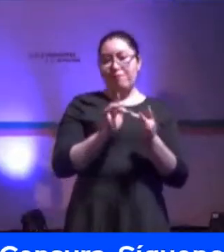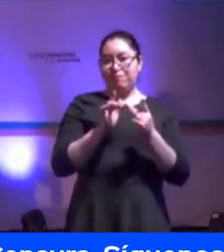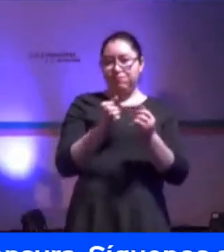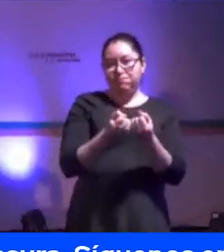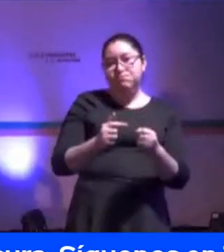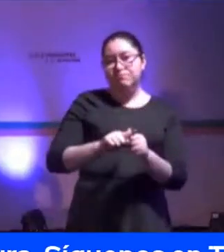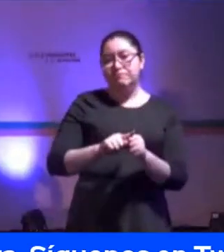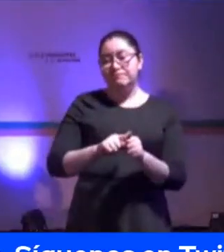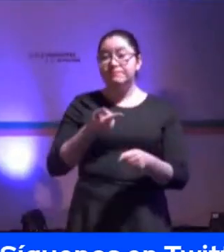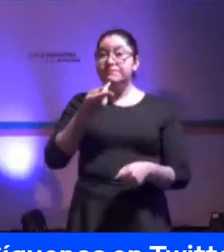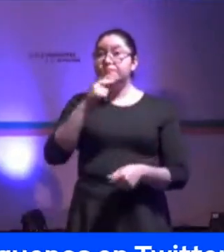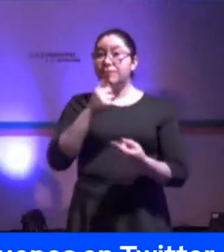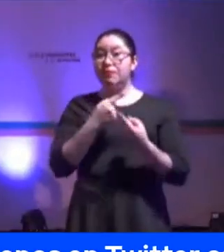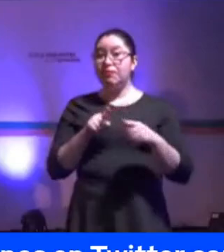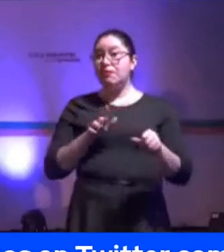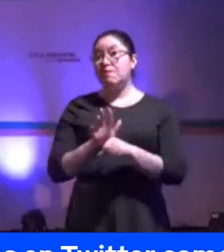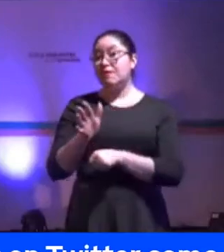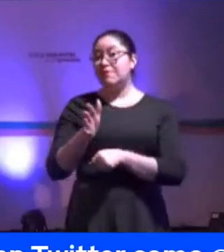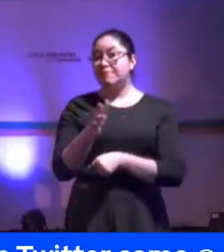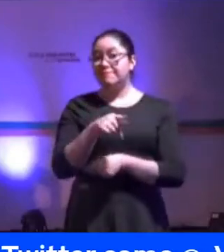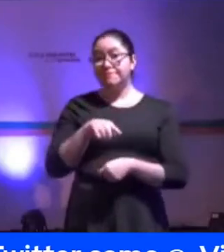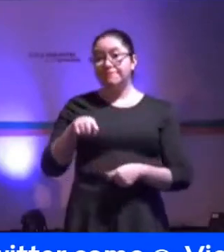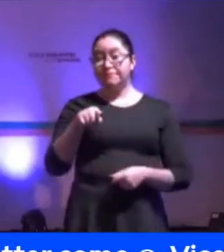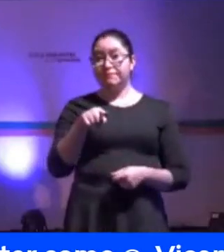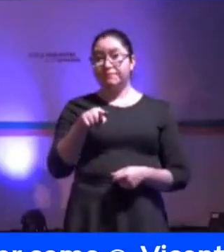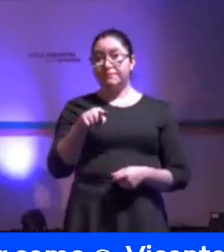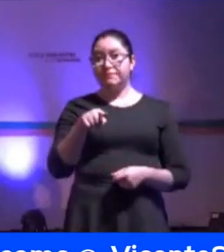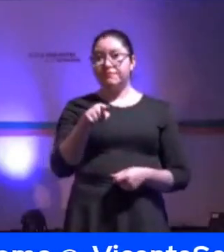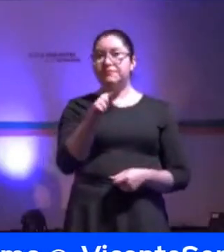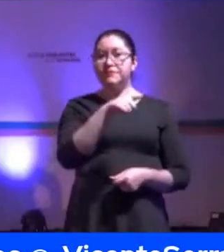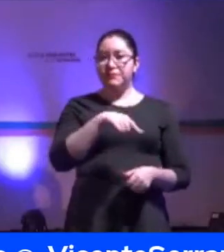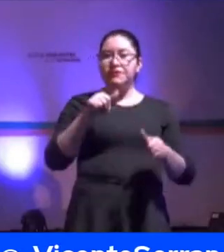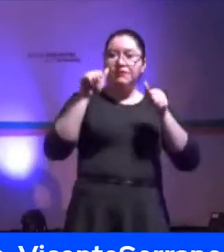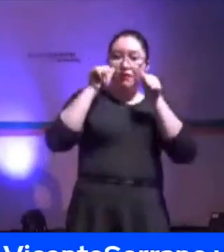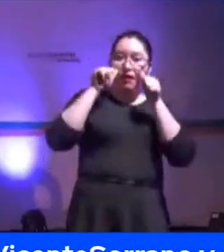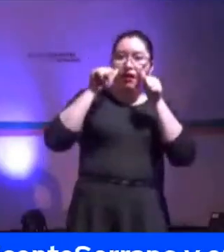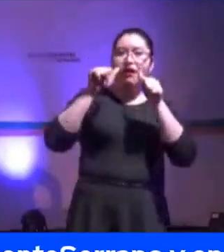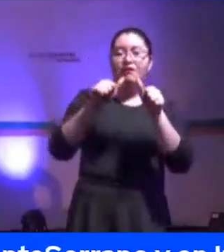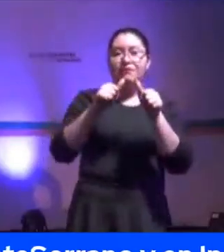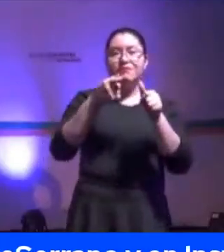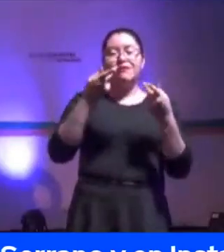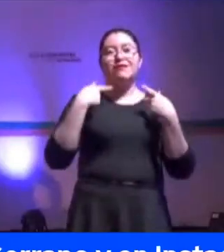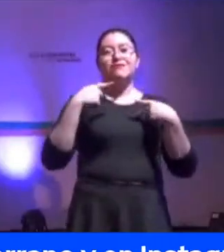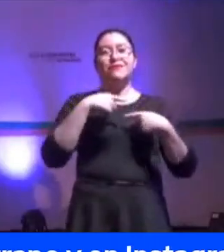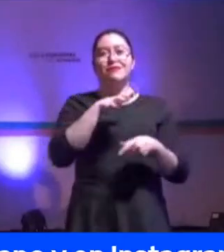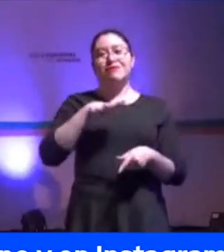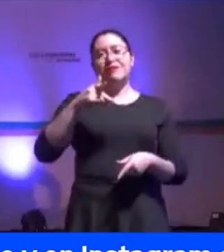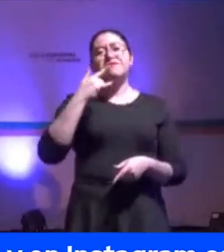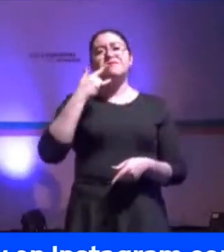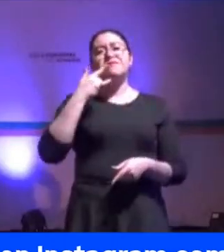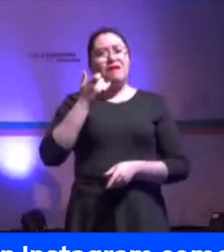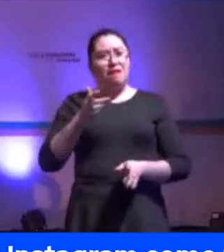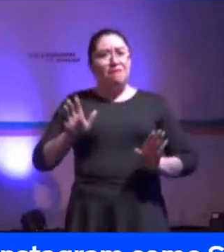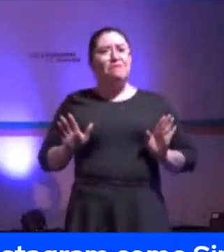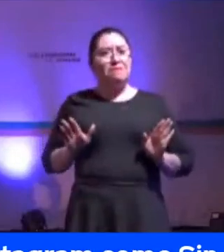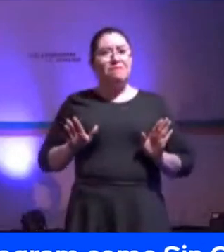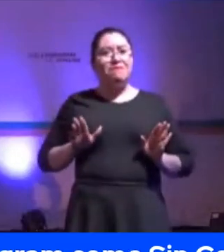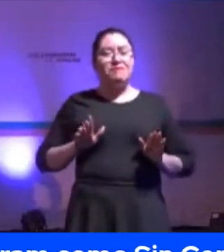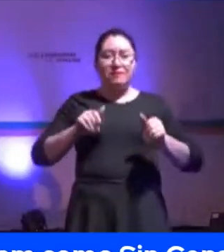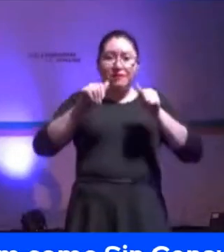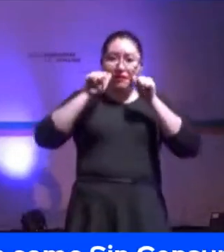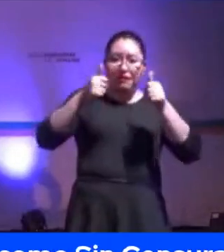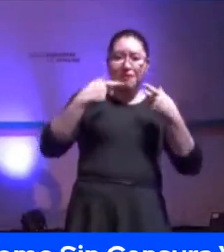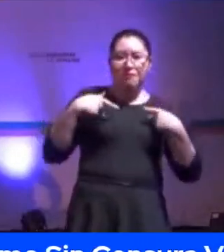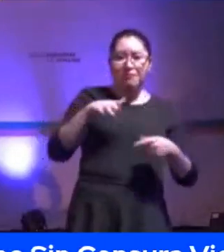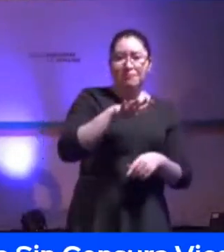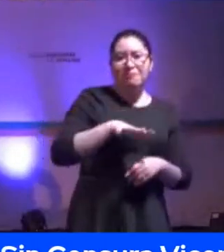enorme diferencia es que si se escucha a las audiencias, qué cosa tan curiosa otra vez escuchar a las